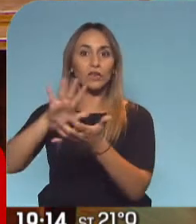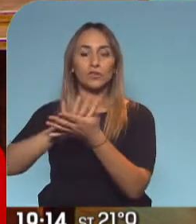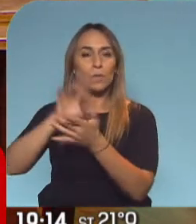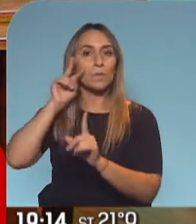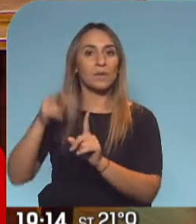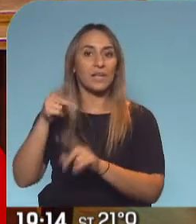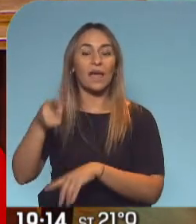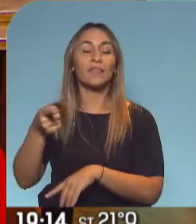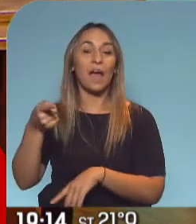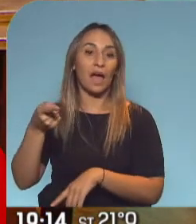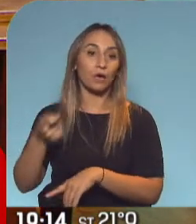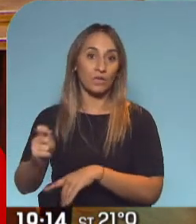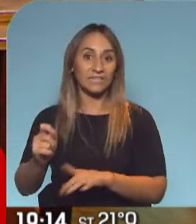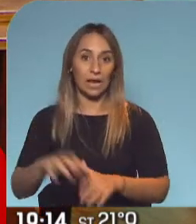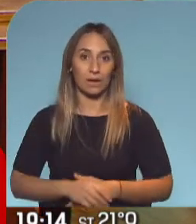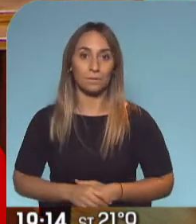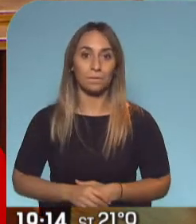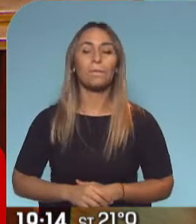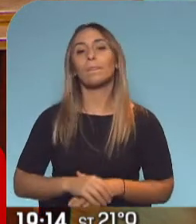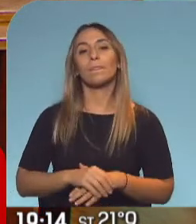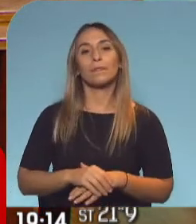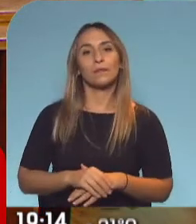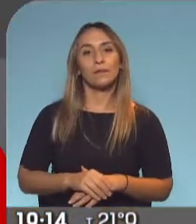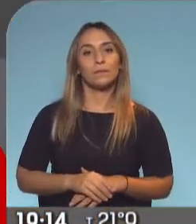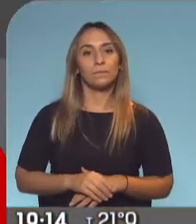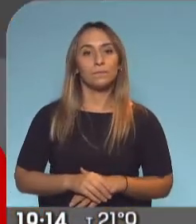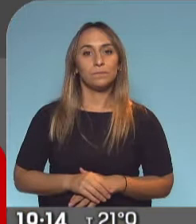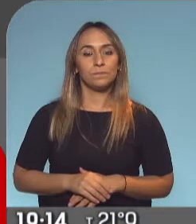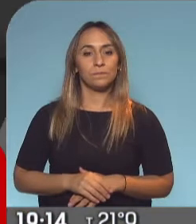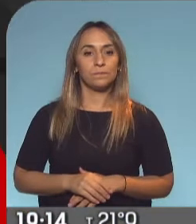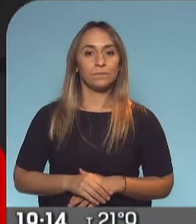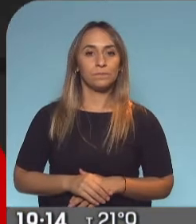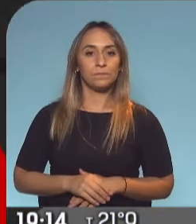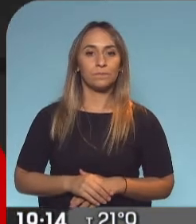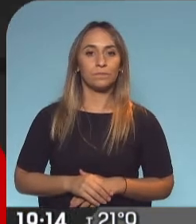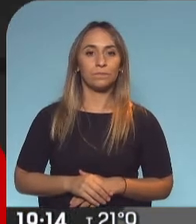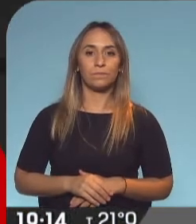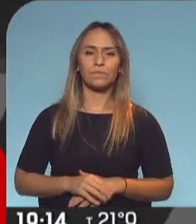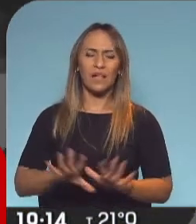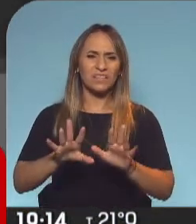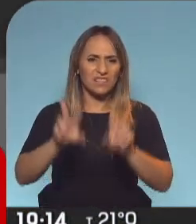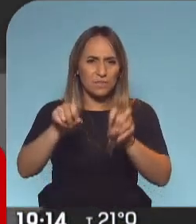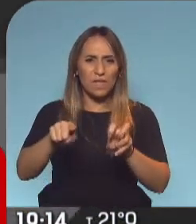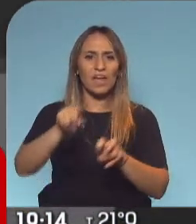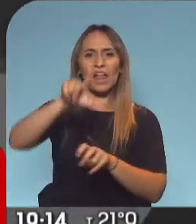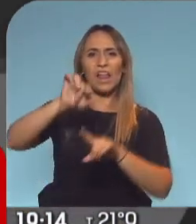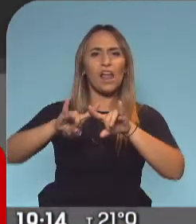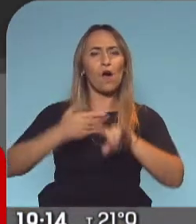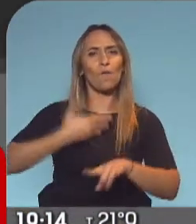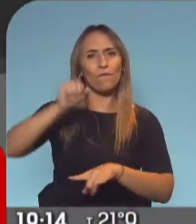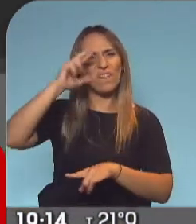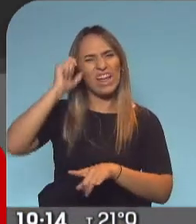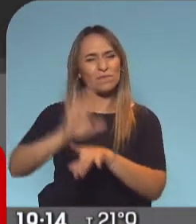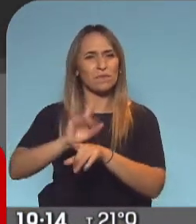esta cartera que tendrá entonces nuevo ministro. Hoy hablaba de esta forma. Desarmar el lawfare que se montó, desarmar esa